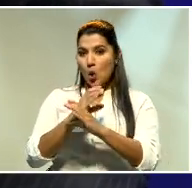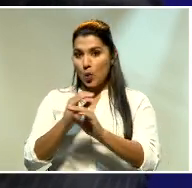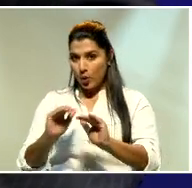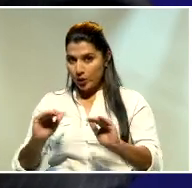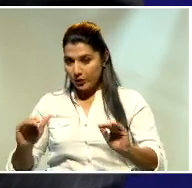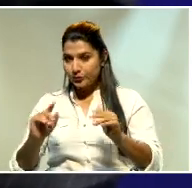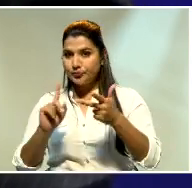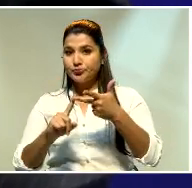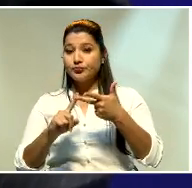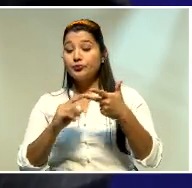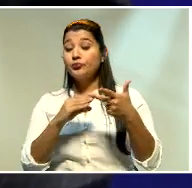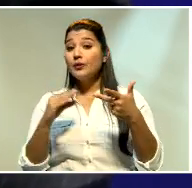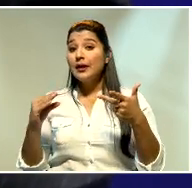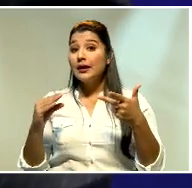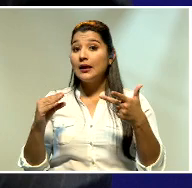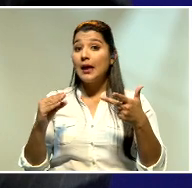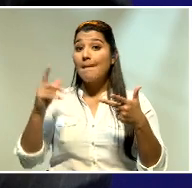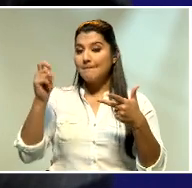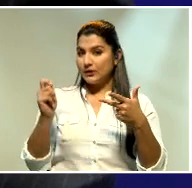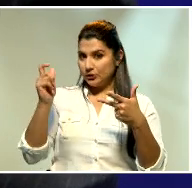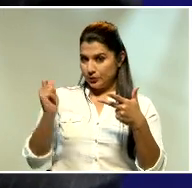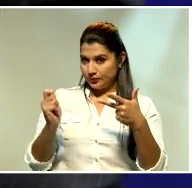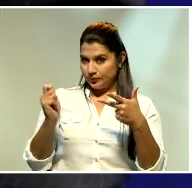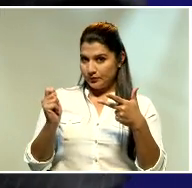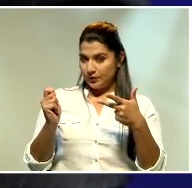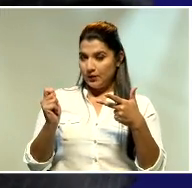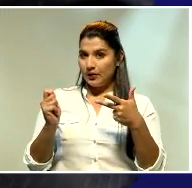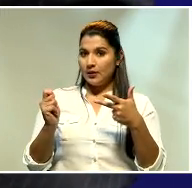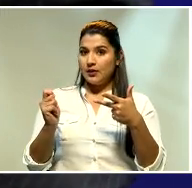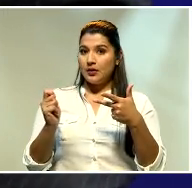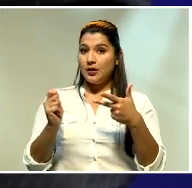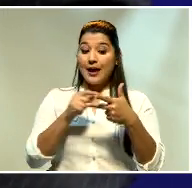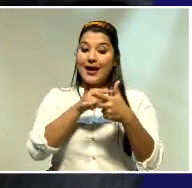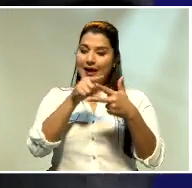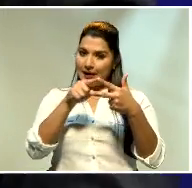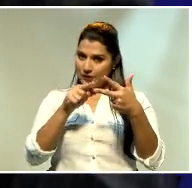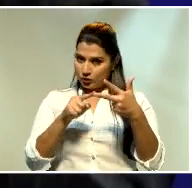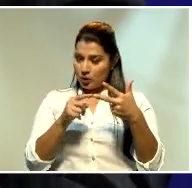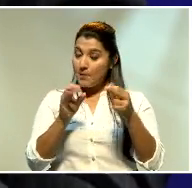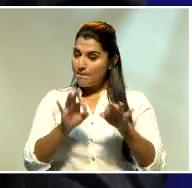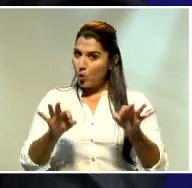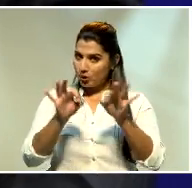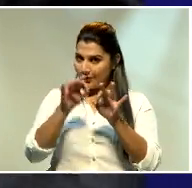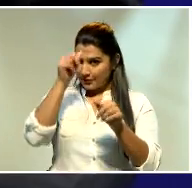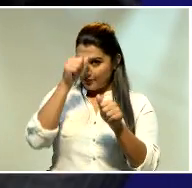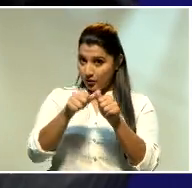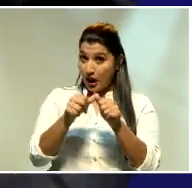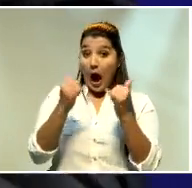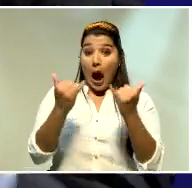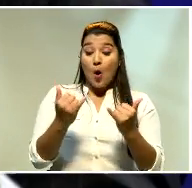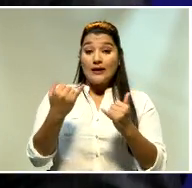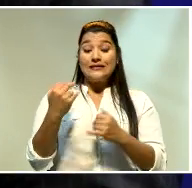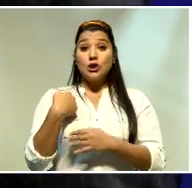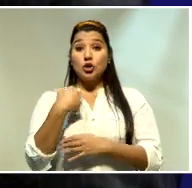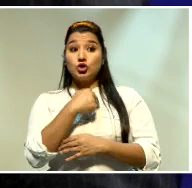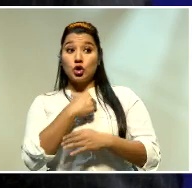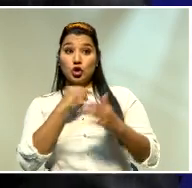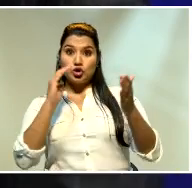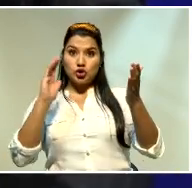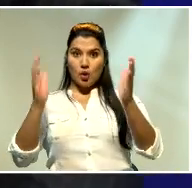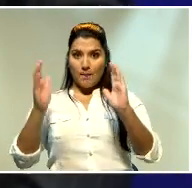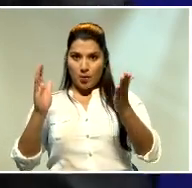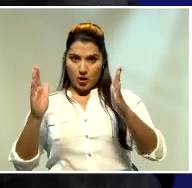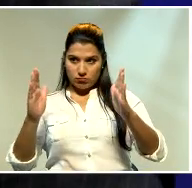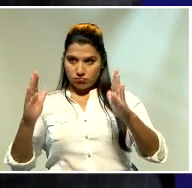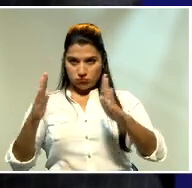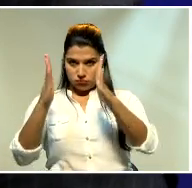parte de pensiones. Ahí están esos componentes. Ahora, si uno lo compara vis a vis con lo que se comparaba antes,